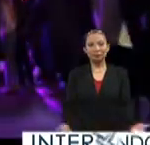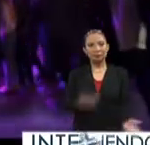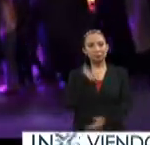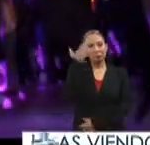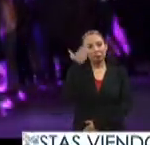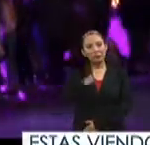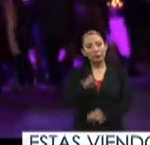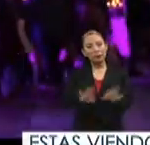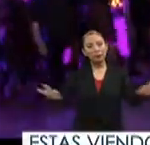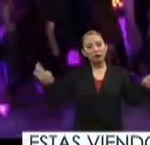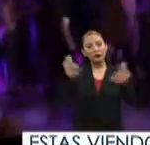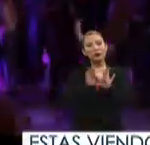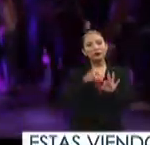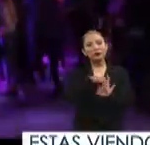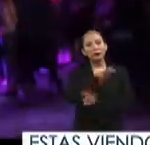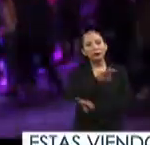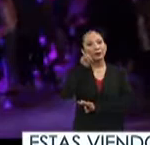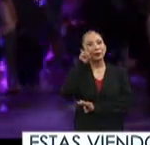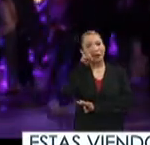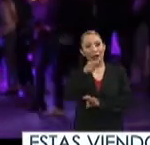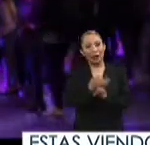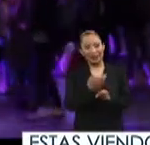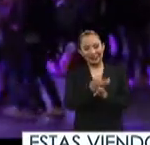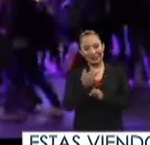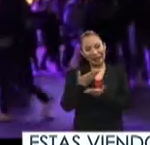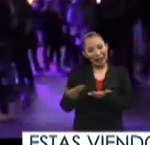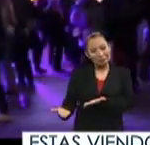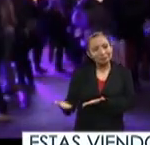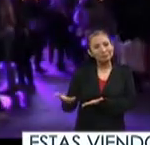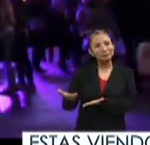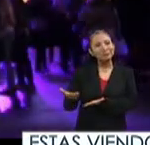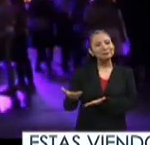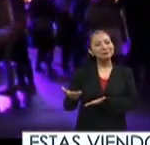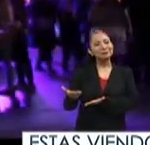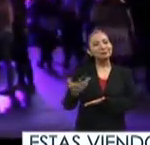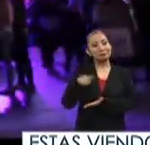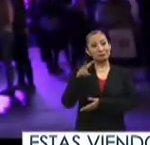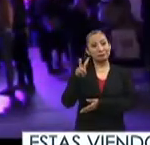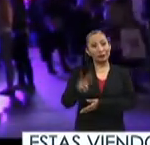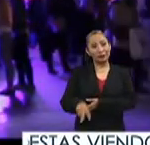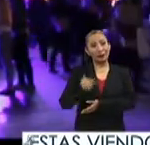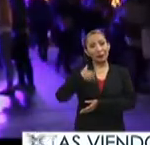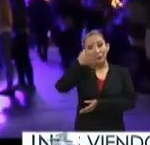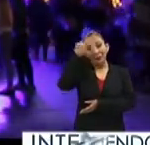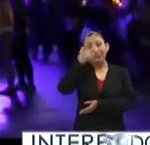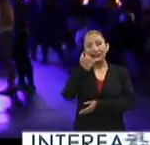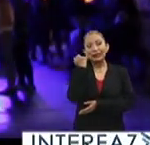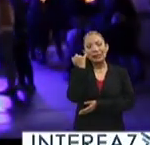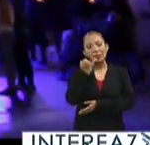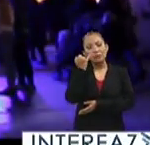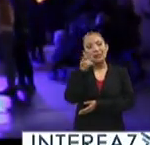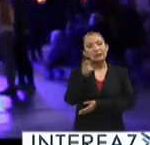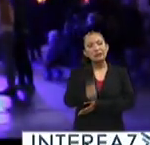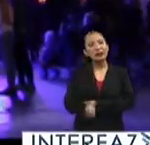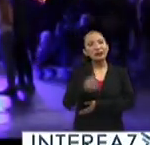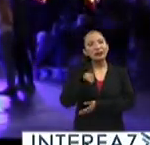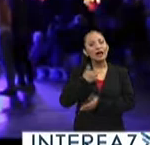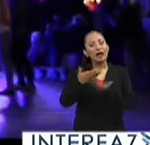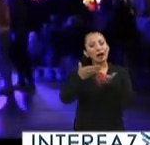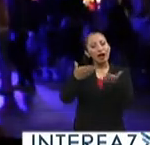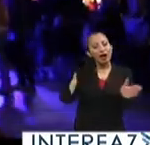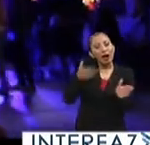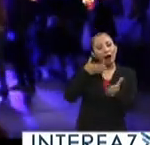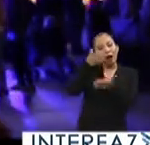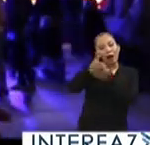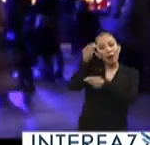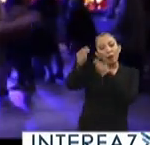yo creo que la importancia se puede ver aquí. El que realmente aprender un idioma significa que te abra las puertas